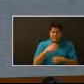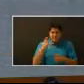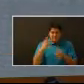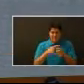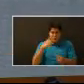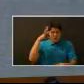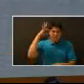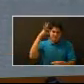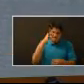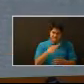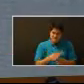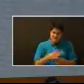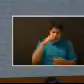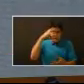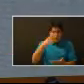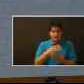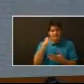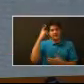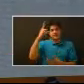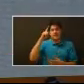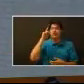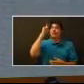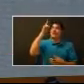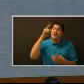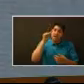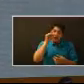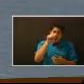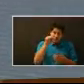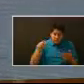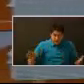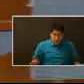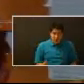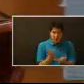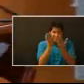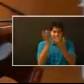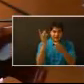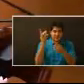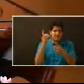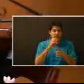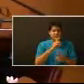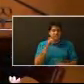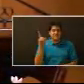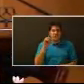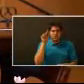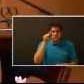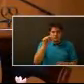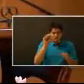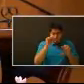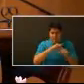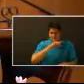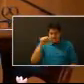crea al Señor y que el Señor lo levante de donde usted pueda estar.